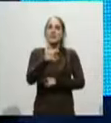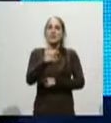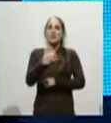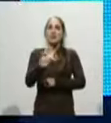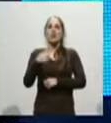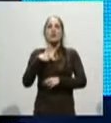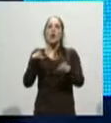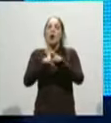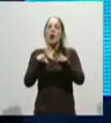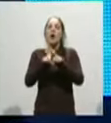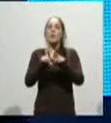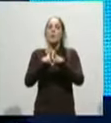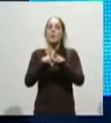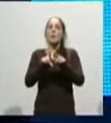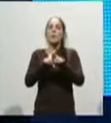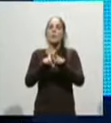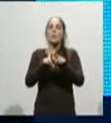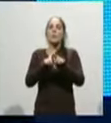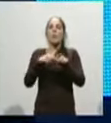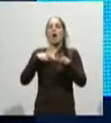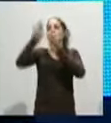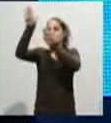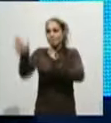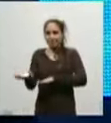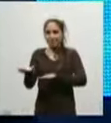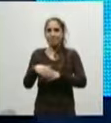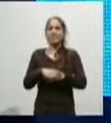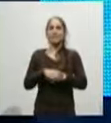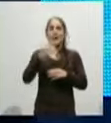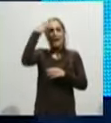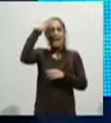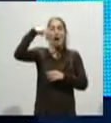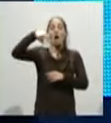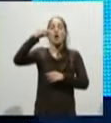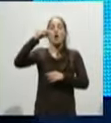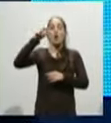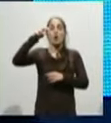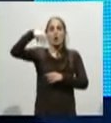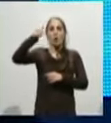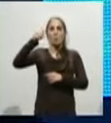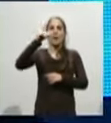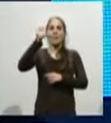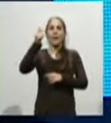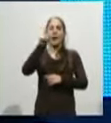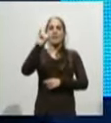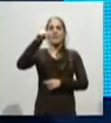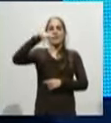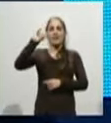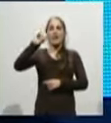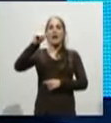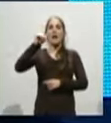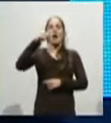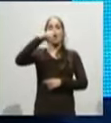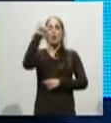el carnaval. Me debo a nuestra reina, a Norma Davinia González Hernández, y esta noche también me voy a deber